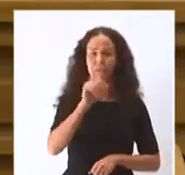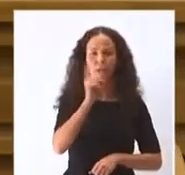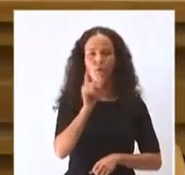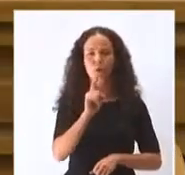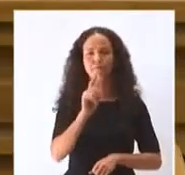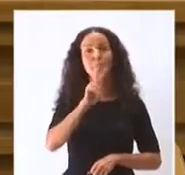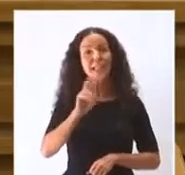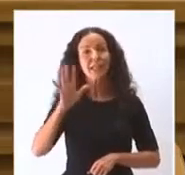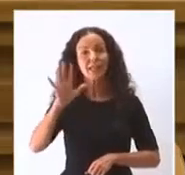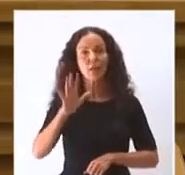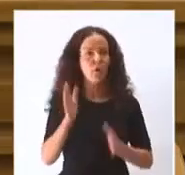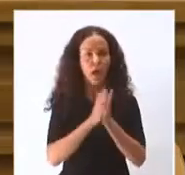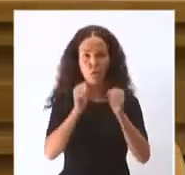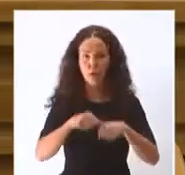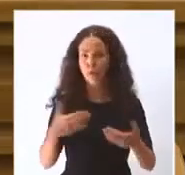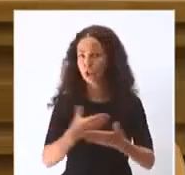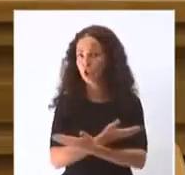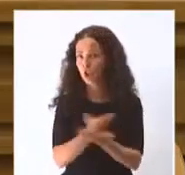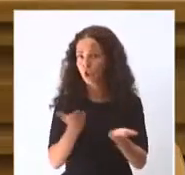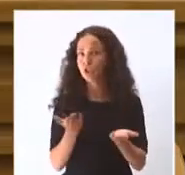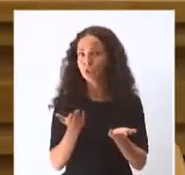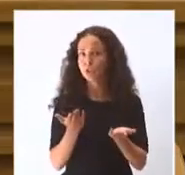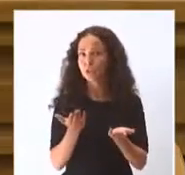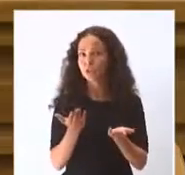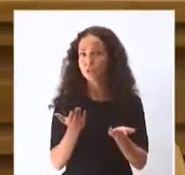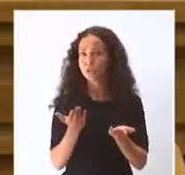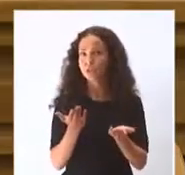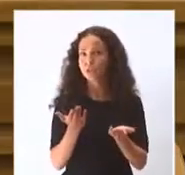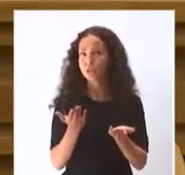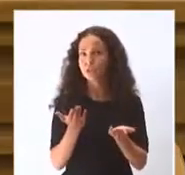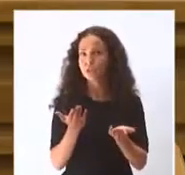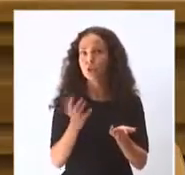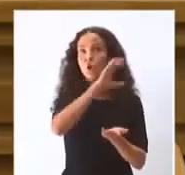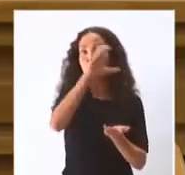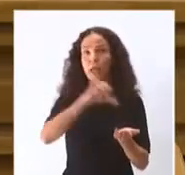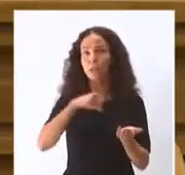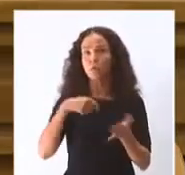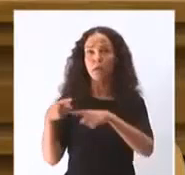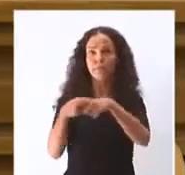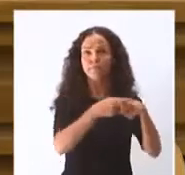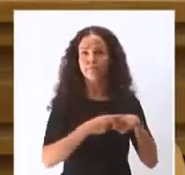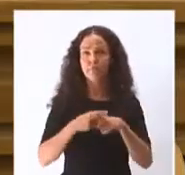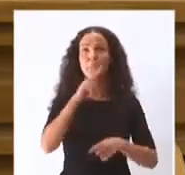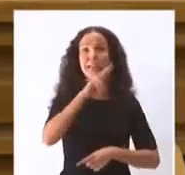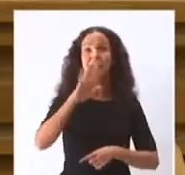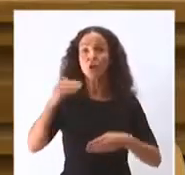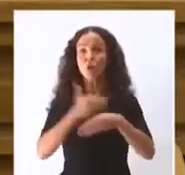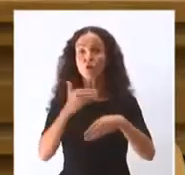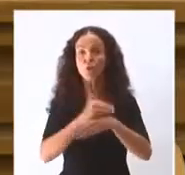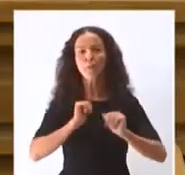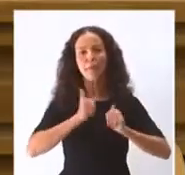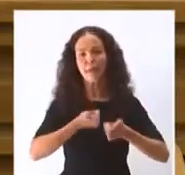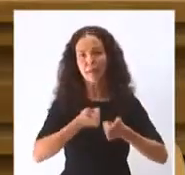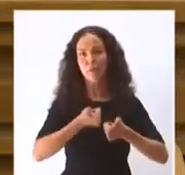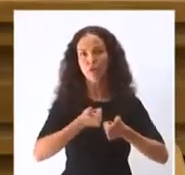por acuerdo con todos siempre es mejor hacer un mensaje único entre todas las autonomías que no el por libre el 25 octubre empezaremos con las personas mayores de